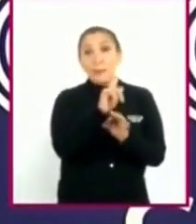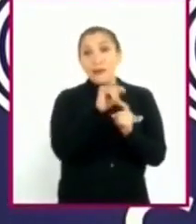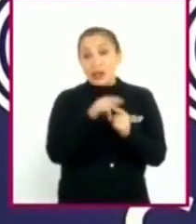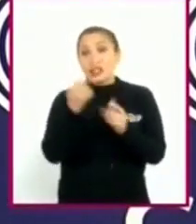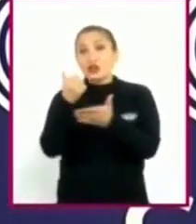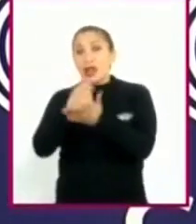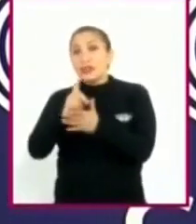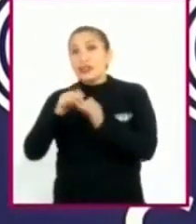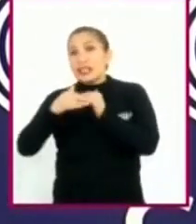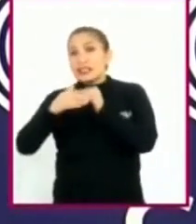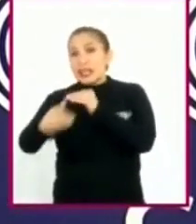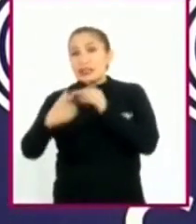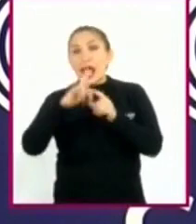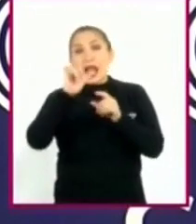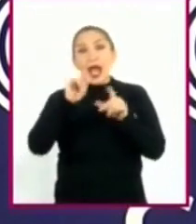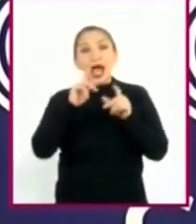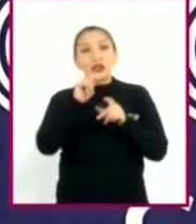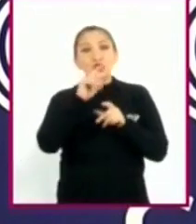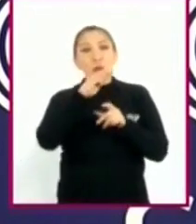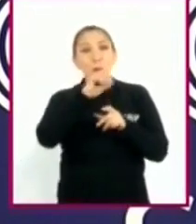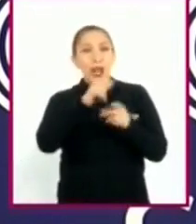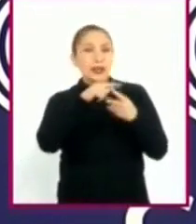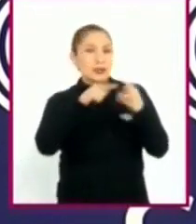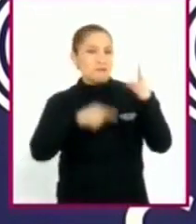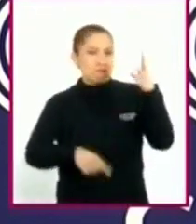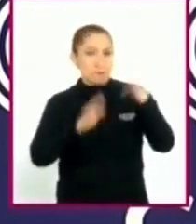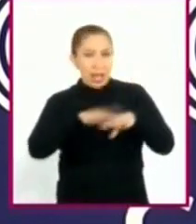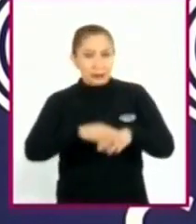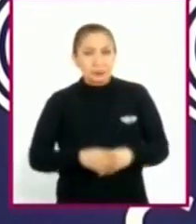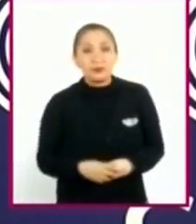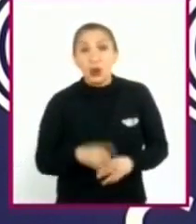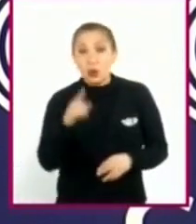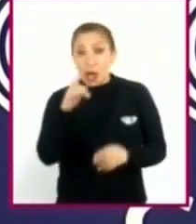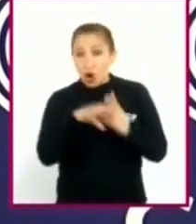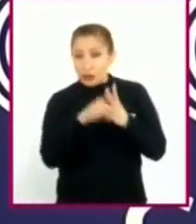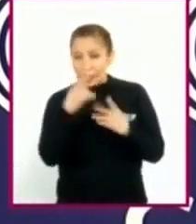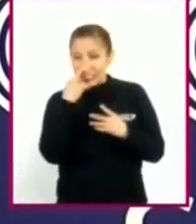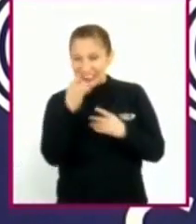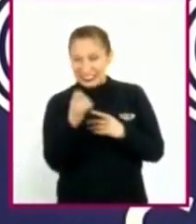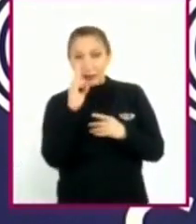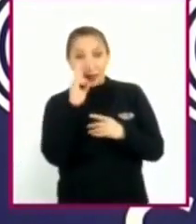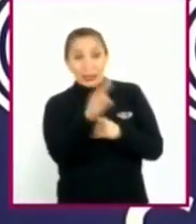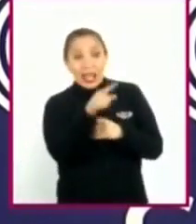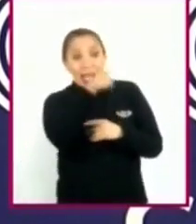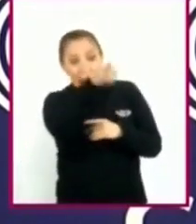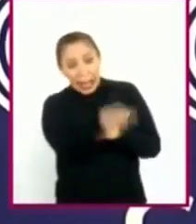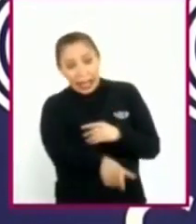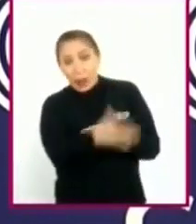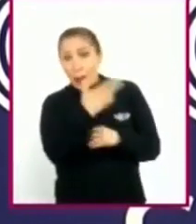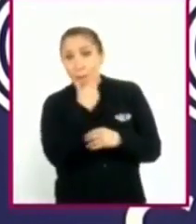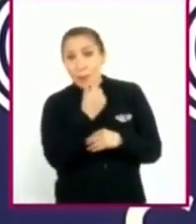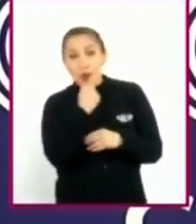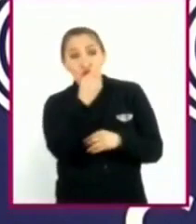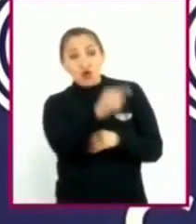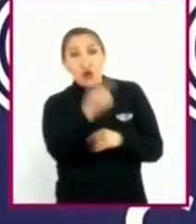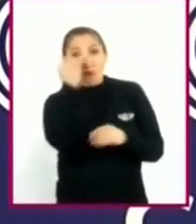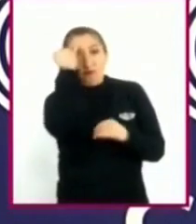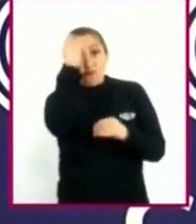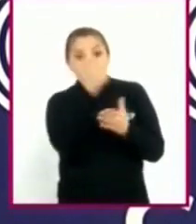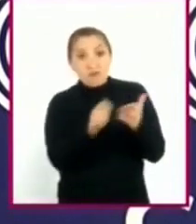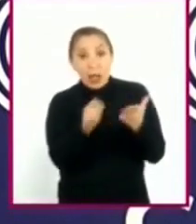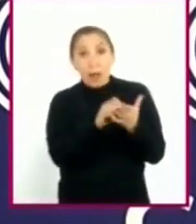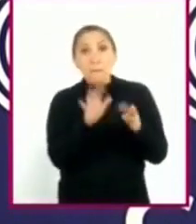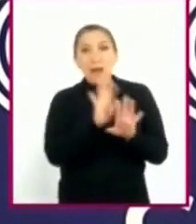Ciudades Desiertas, La Tumba, entre varios títulos. Como dato curioso, les cuento que era considerado uno de los autores